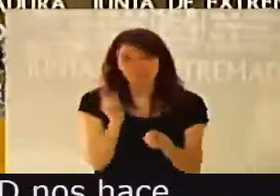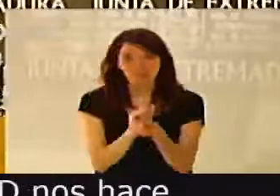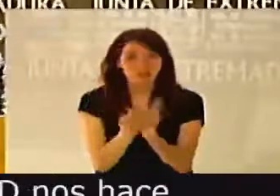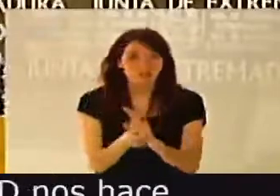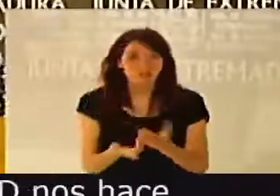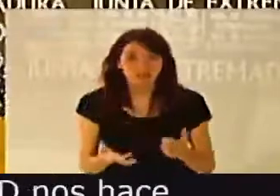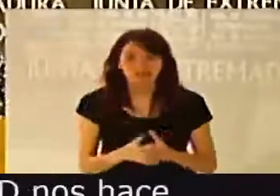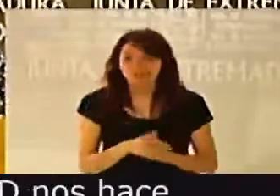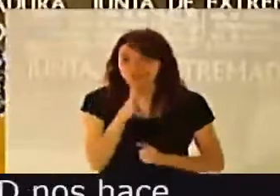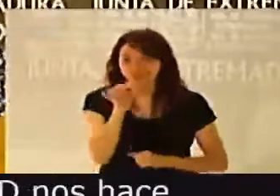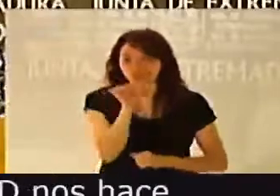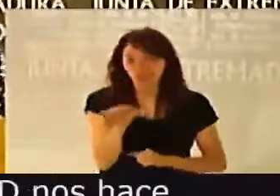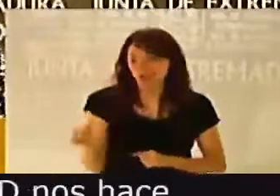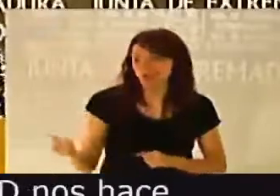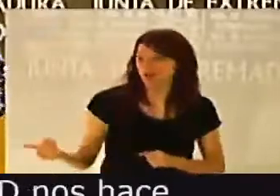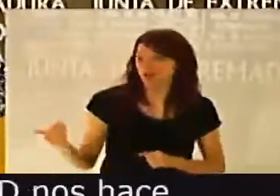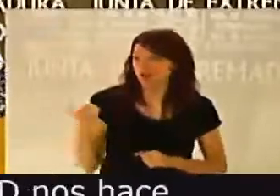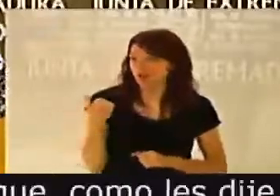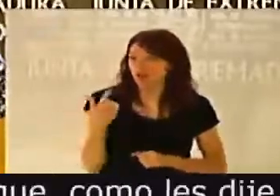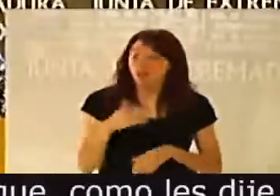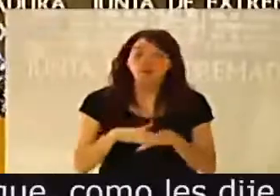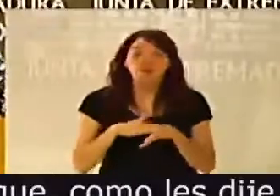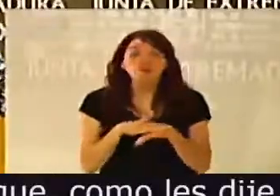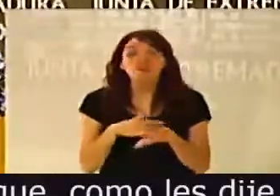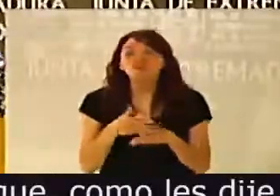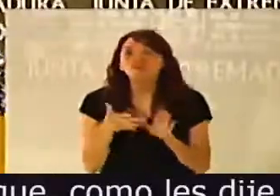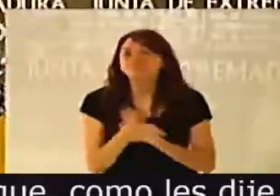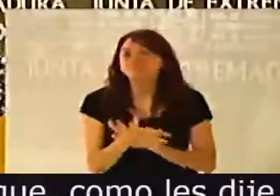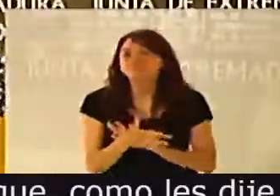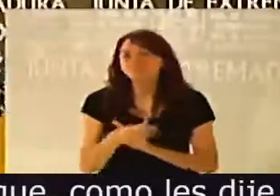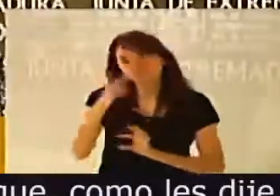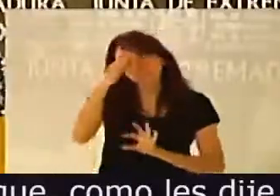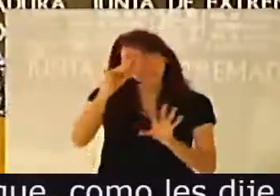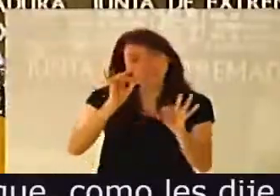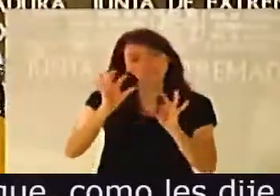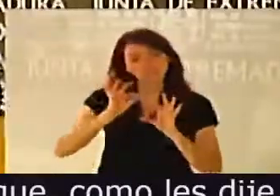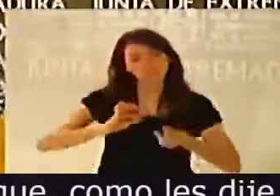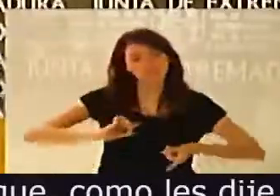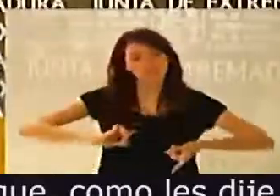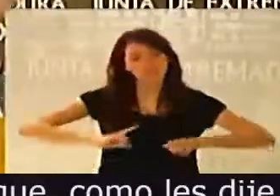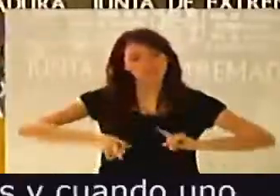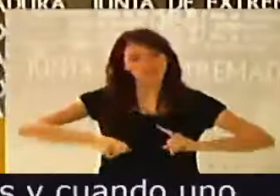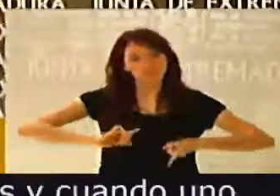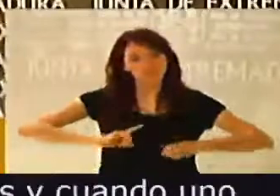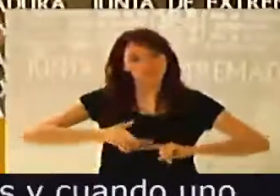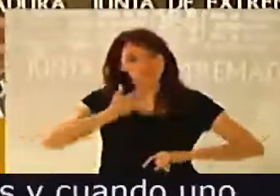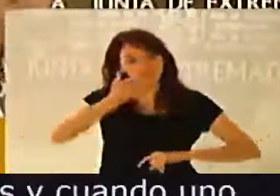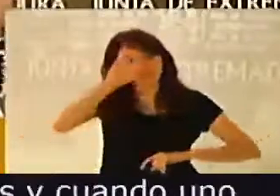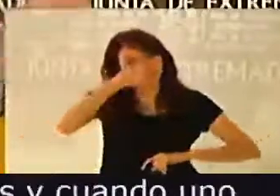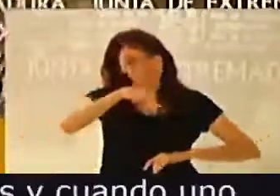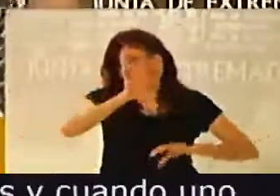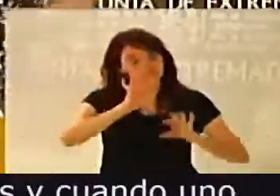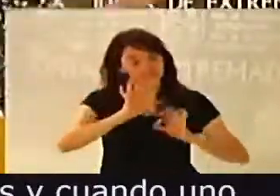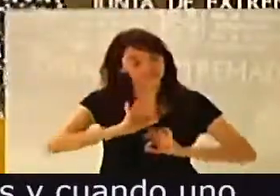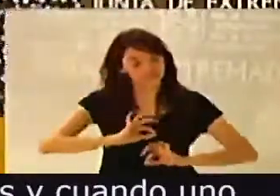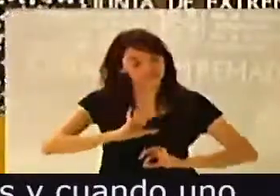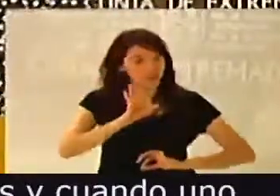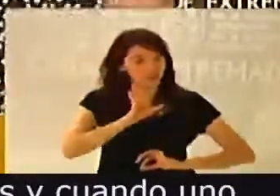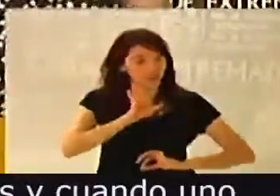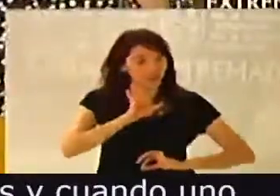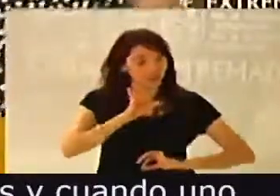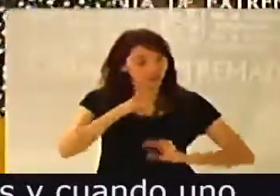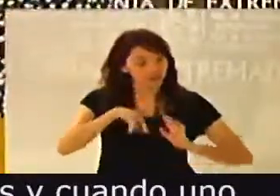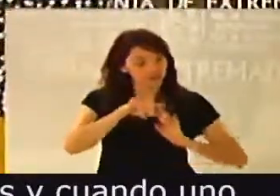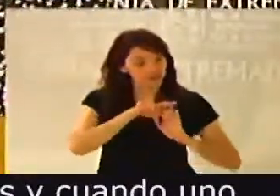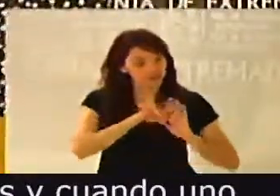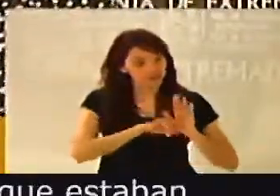como les dije la semana pasada, gobernar es tomar decisiones. Y cuando uno tiene que tomar decisiones, tiene que tomar las que estaban programadas en